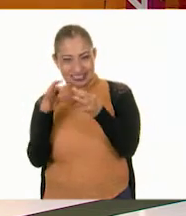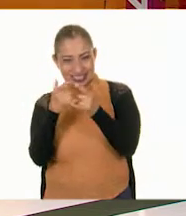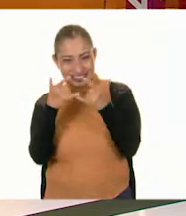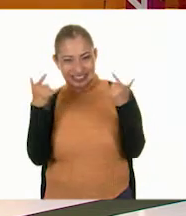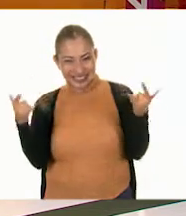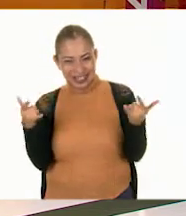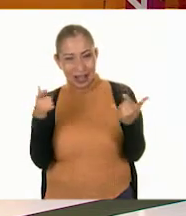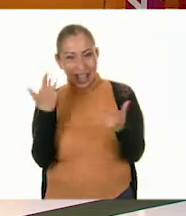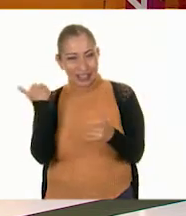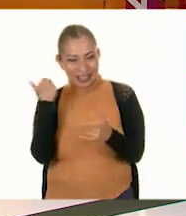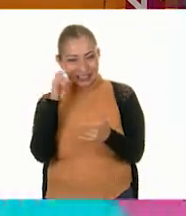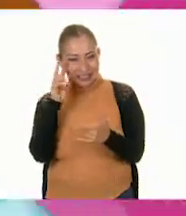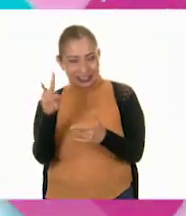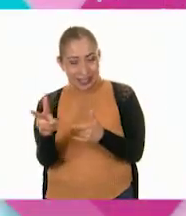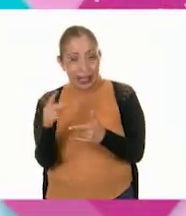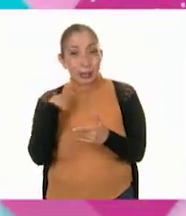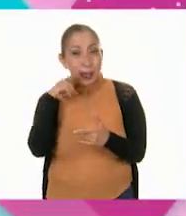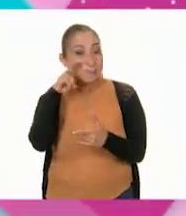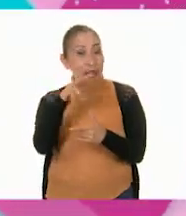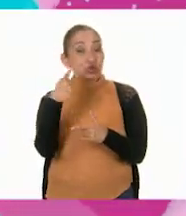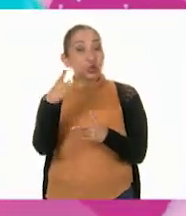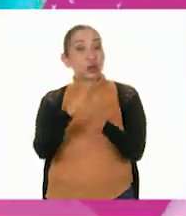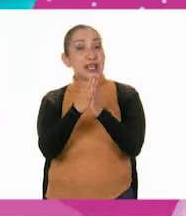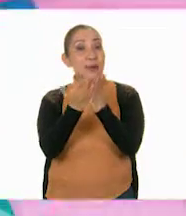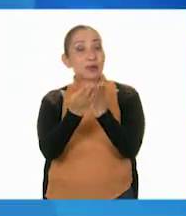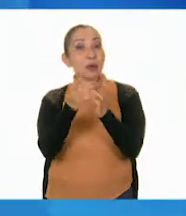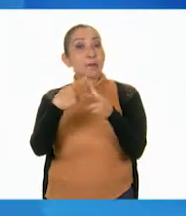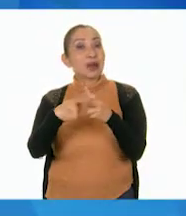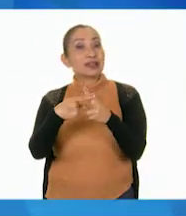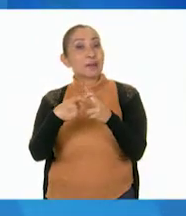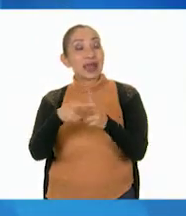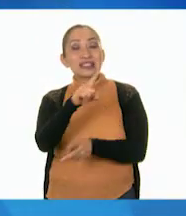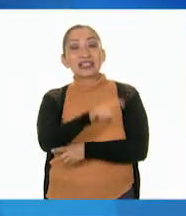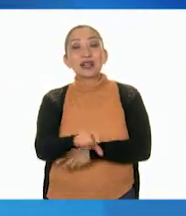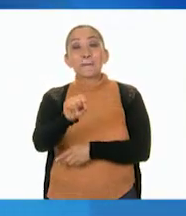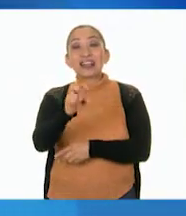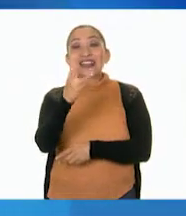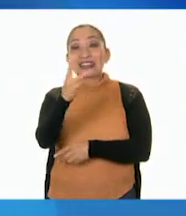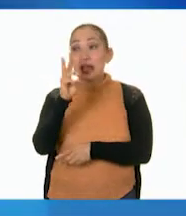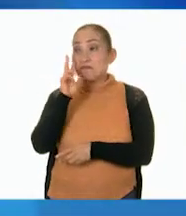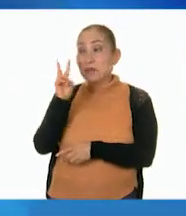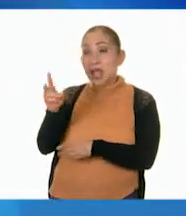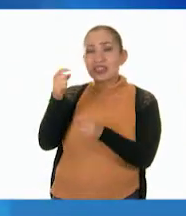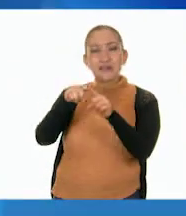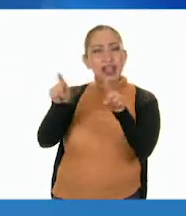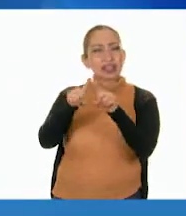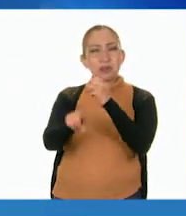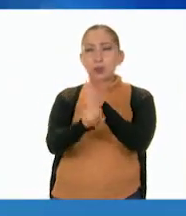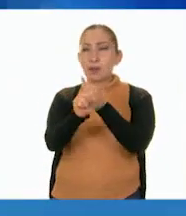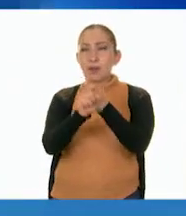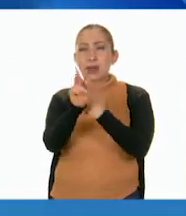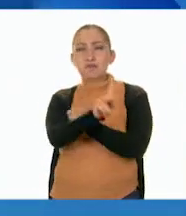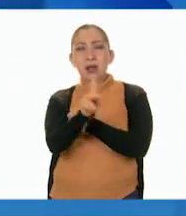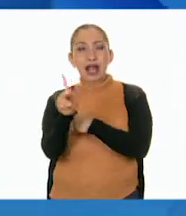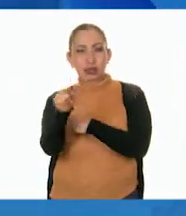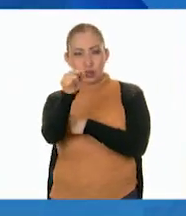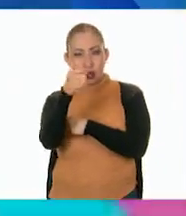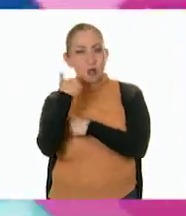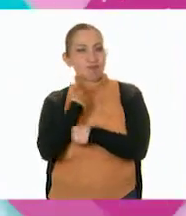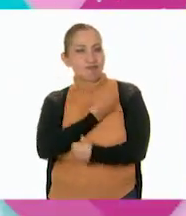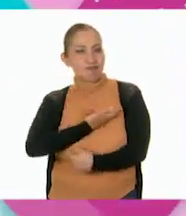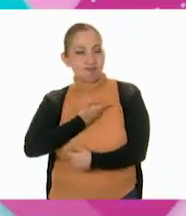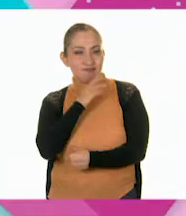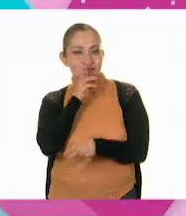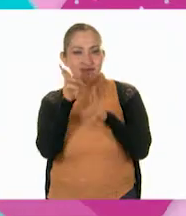nuestro amigo, pueden consultar la página de su libro de desafíos 123. Ahí encontrarán muchos problemas muy parecidos que yo sé que a ustedes les